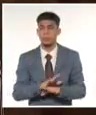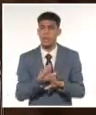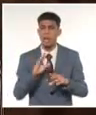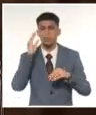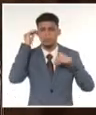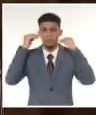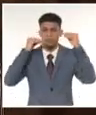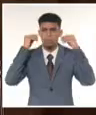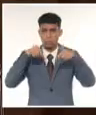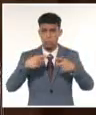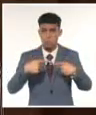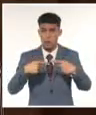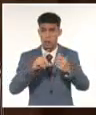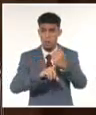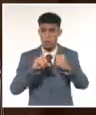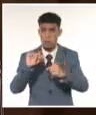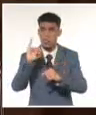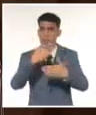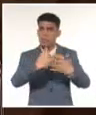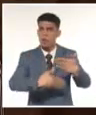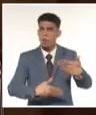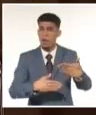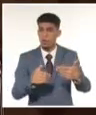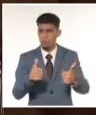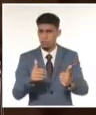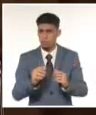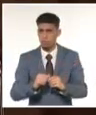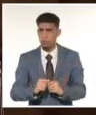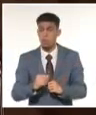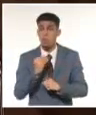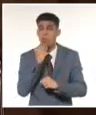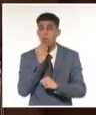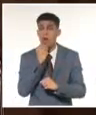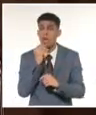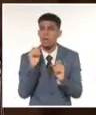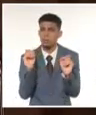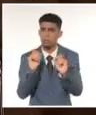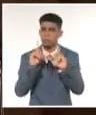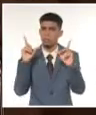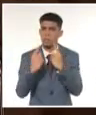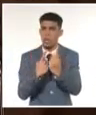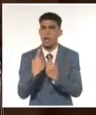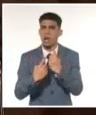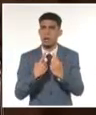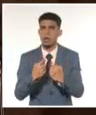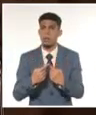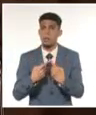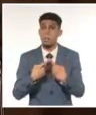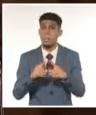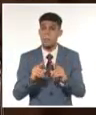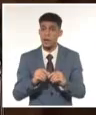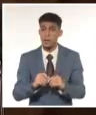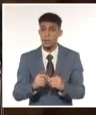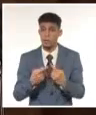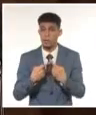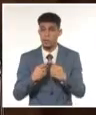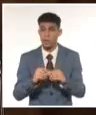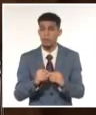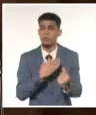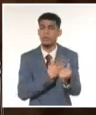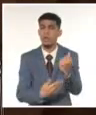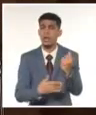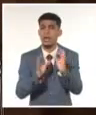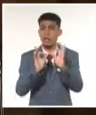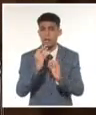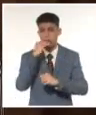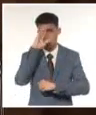pleno un informe muy crítico que podría generar alarma, pero es la desafiante realidad que vivimos y